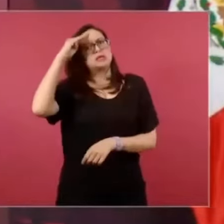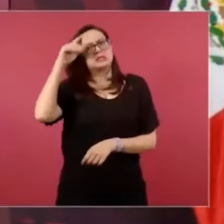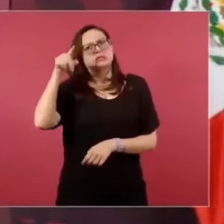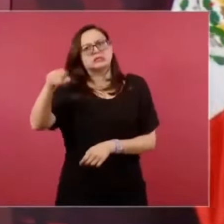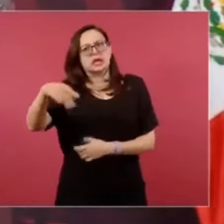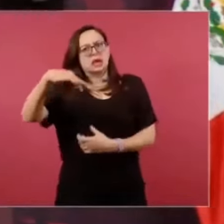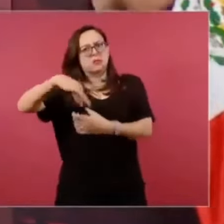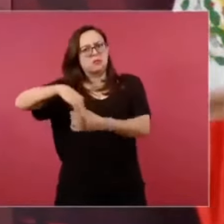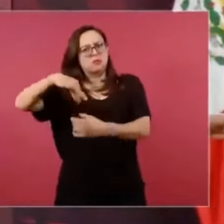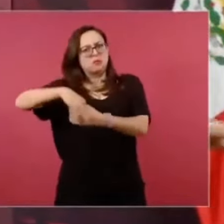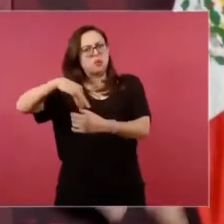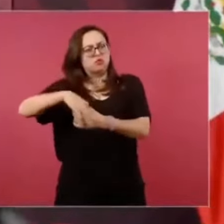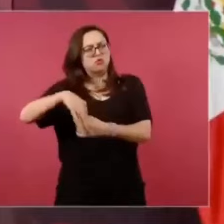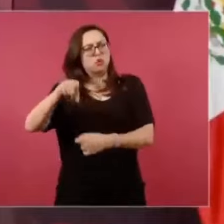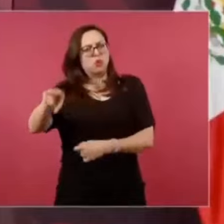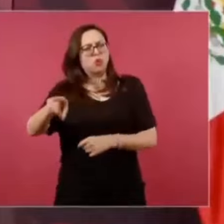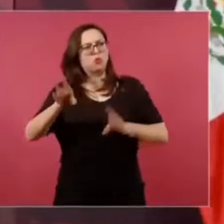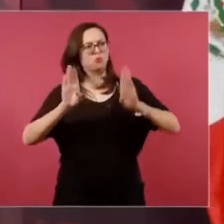Porque en Chile